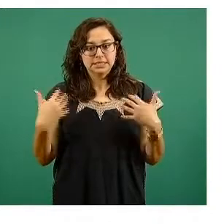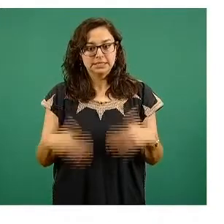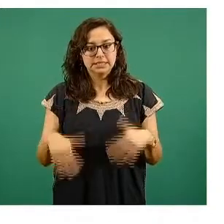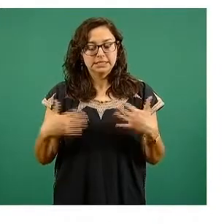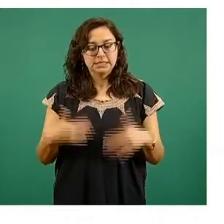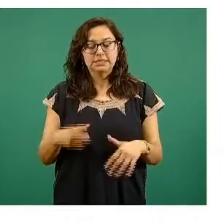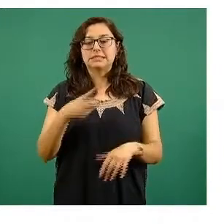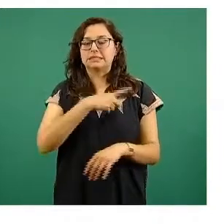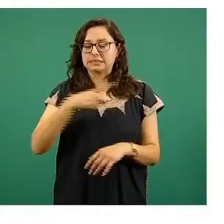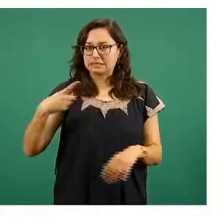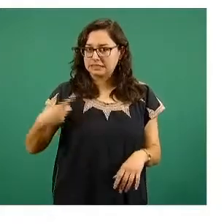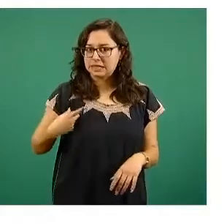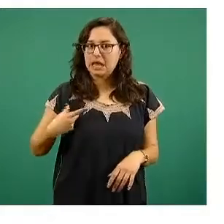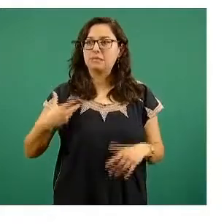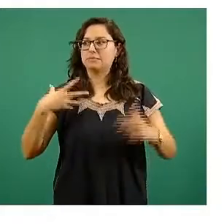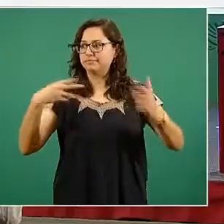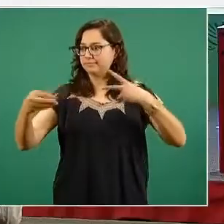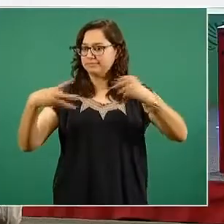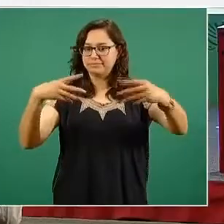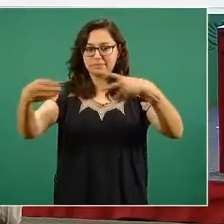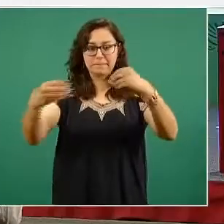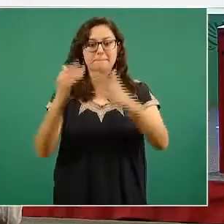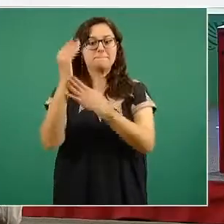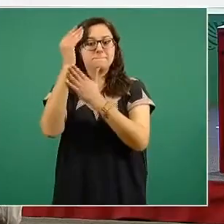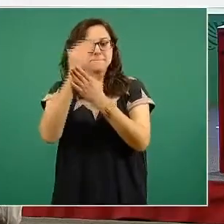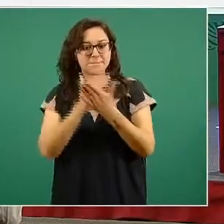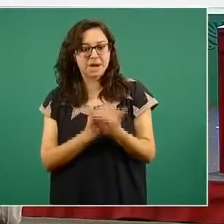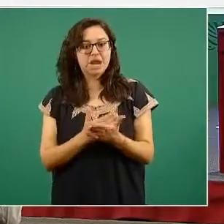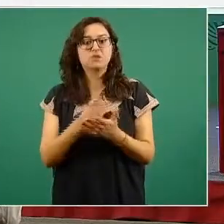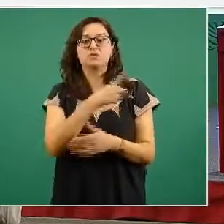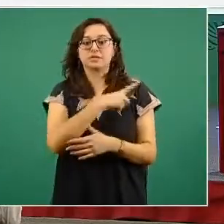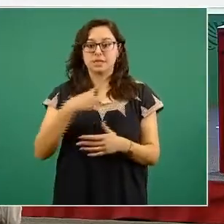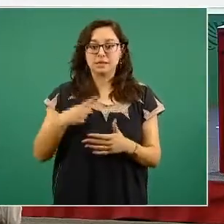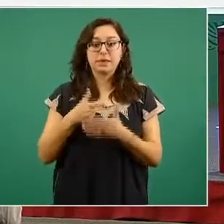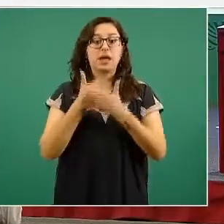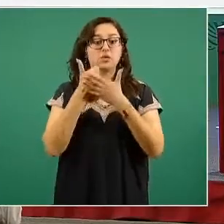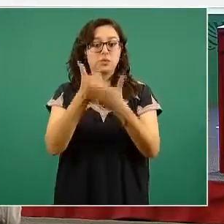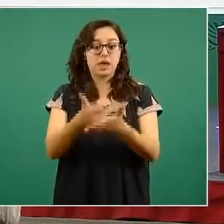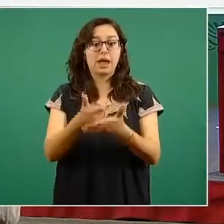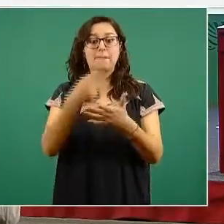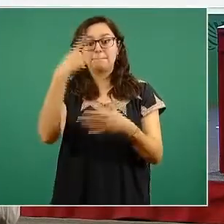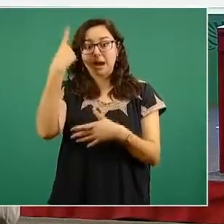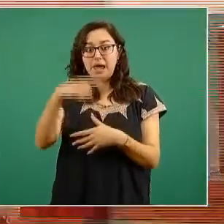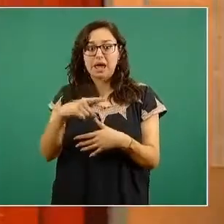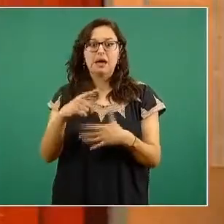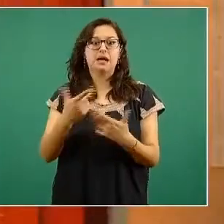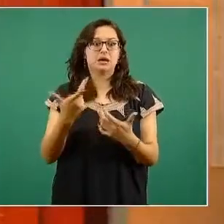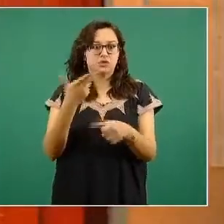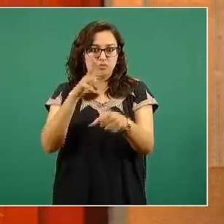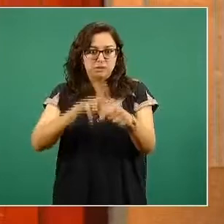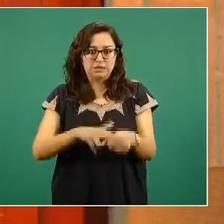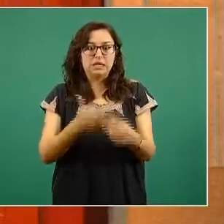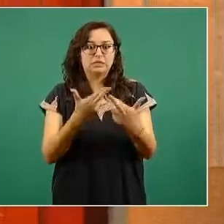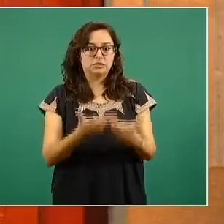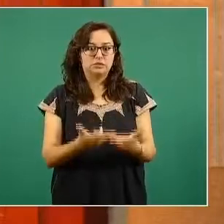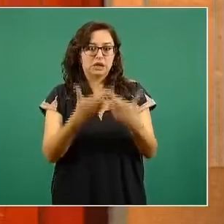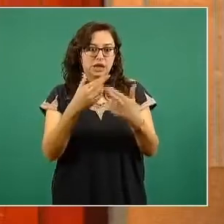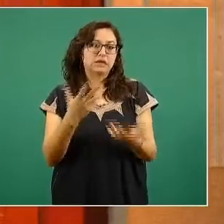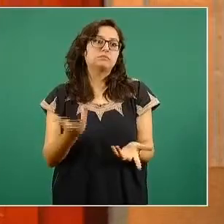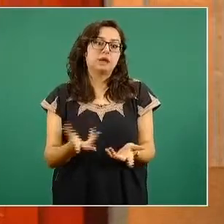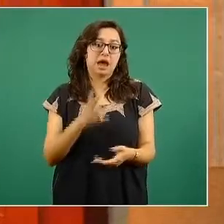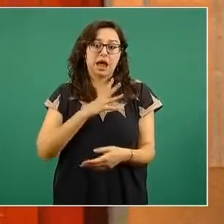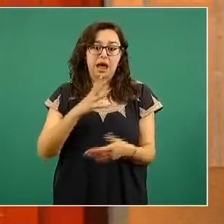poder solventar y disminuir la transmisión y por lo tanto la gravedad de las personas. Dentro de estos está Ciudad de